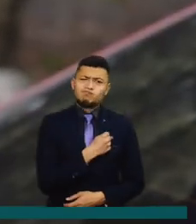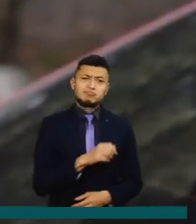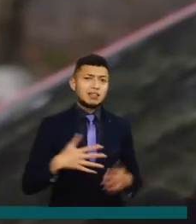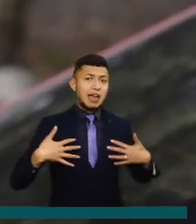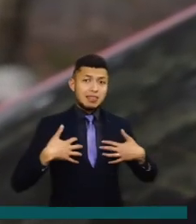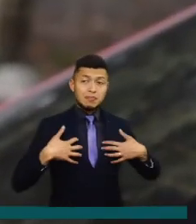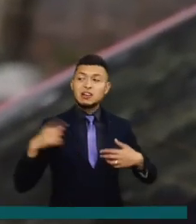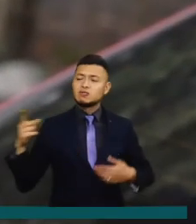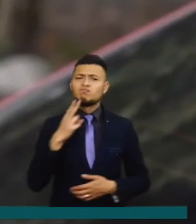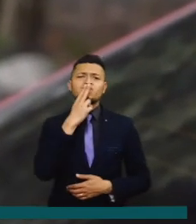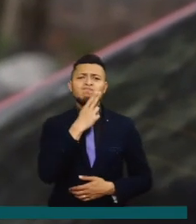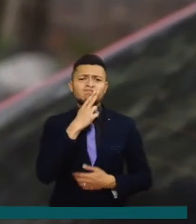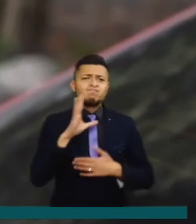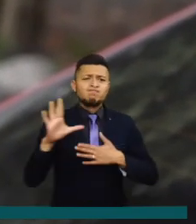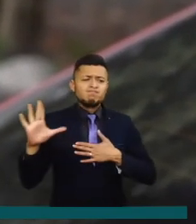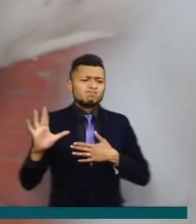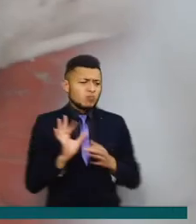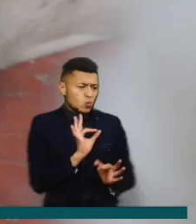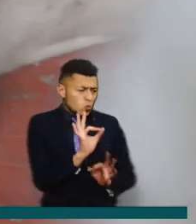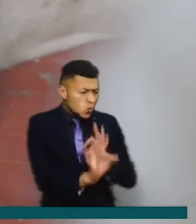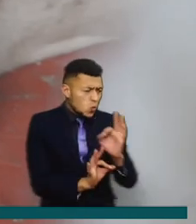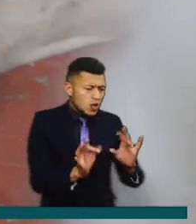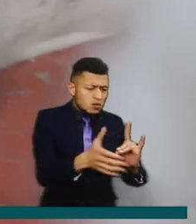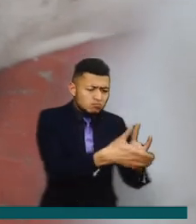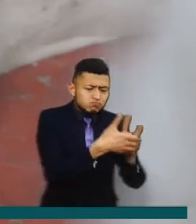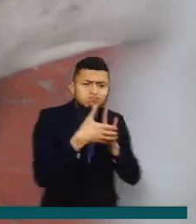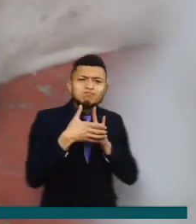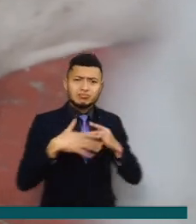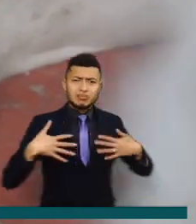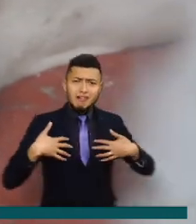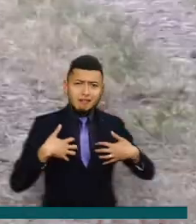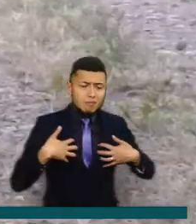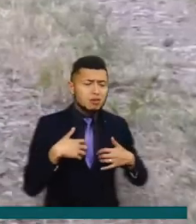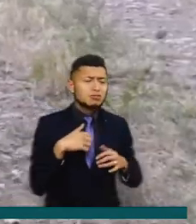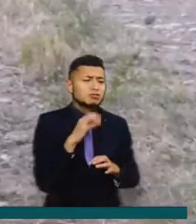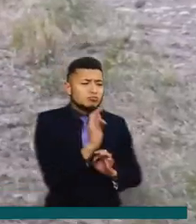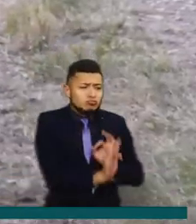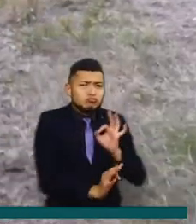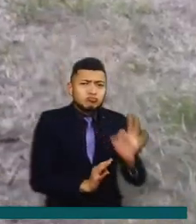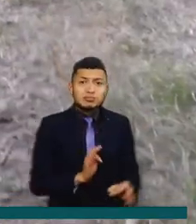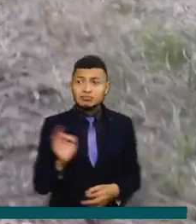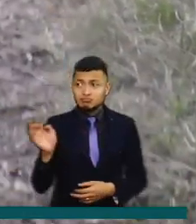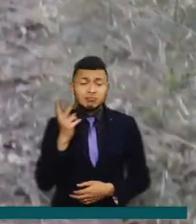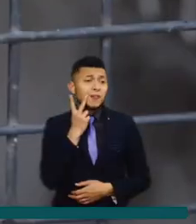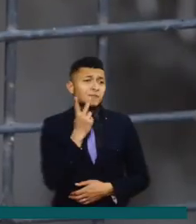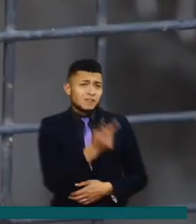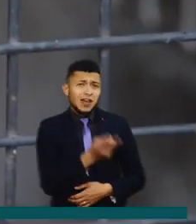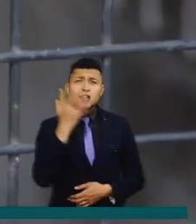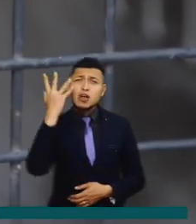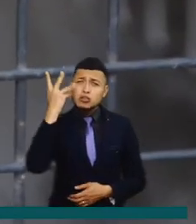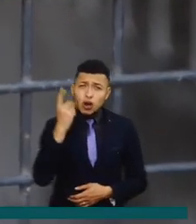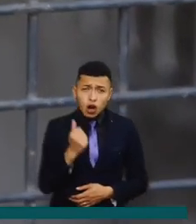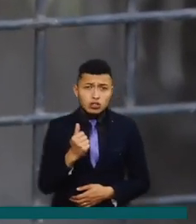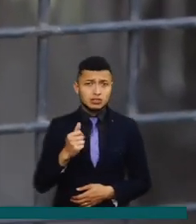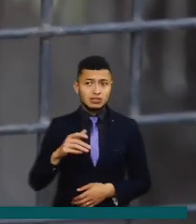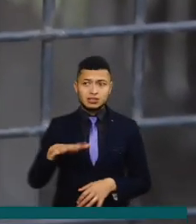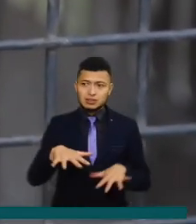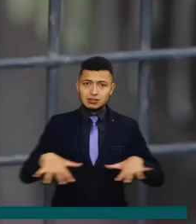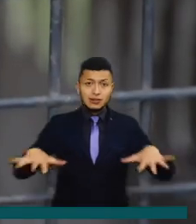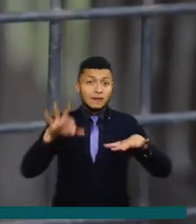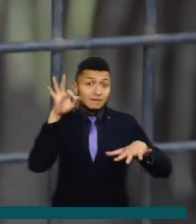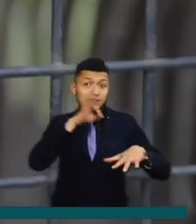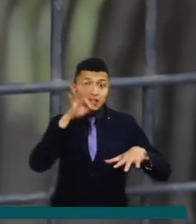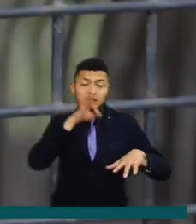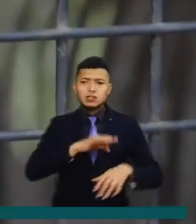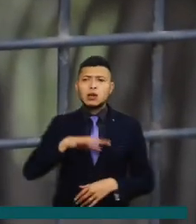el vivo ejemplo del compromiso y vocación por la protección y el cuidado de las mascotas. Ella ve cómo día a día en Villavicencio son